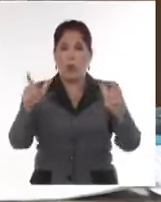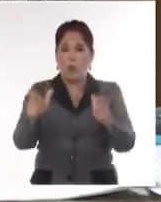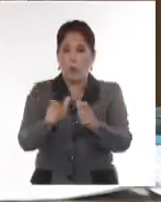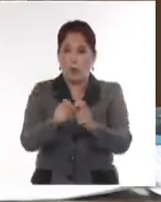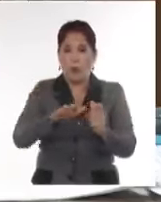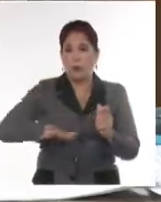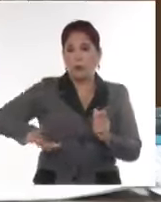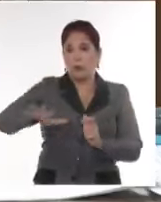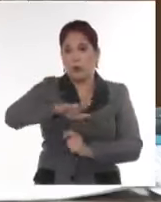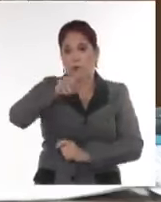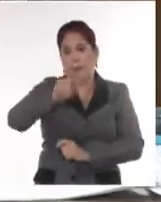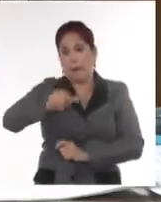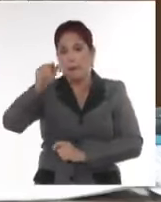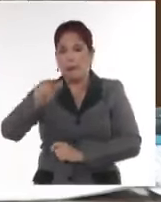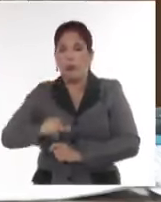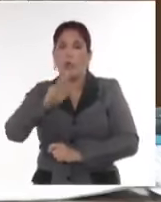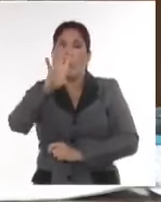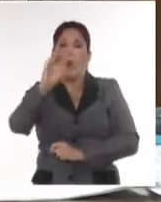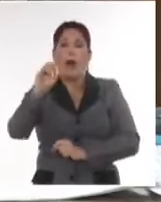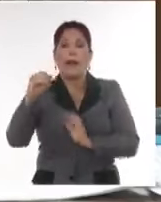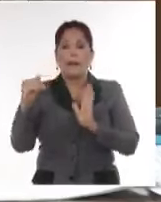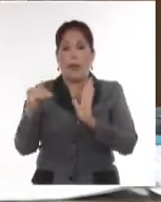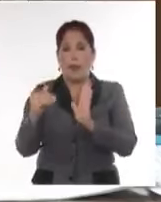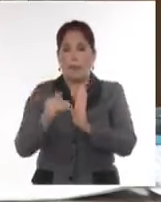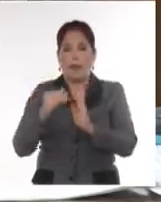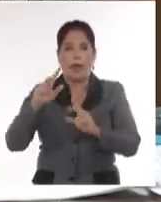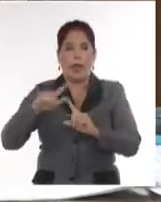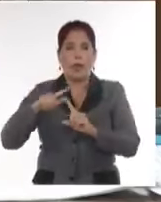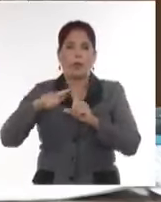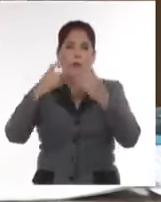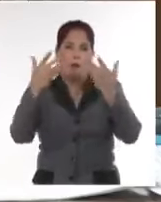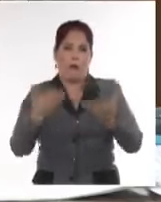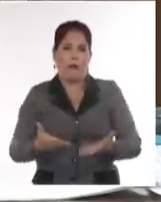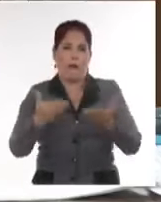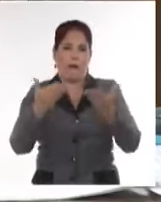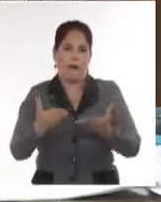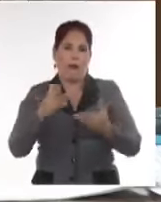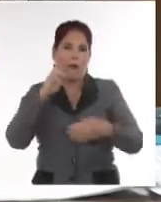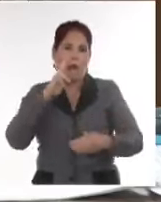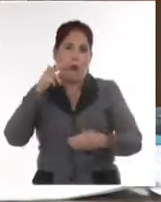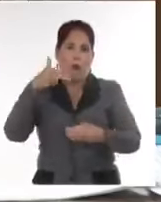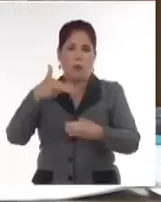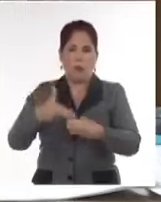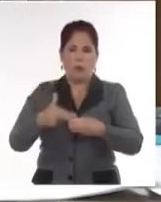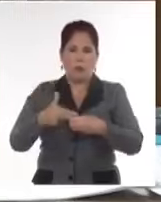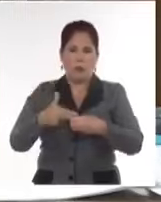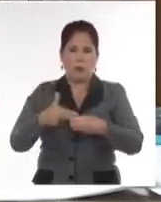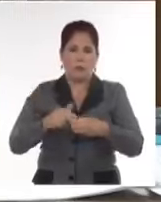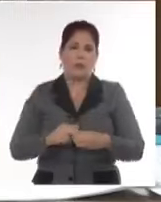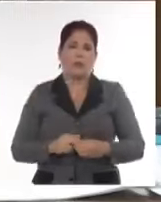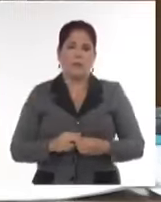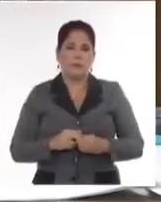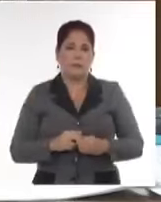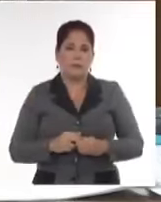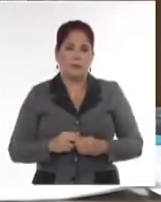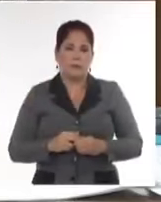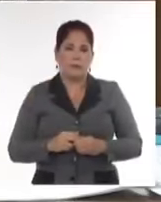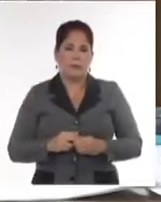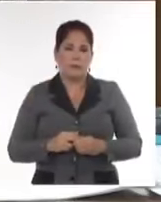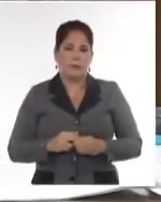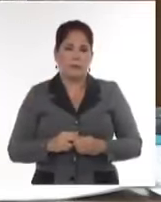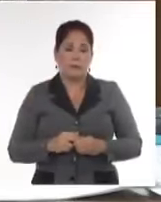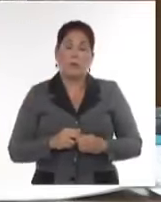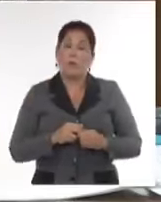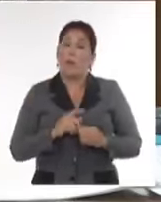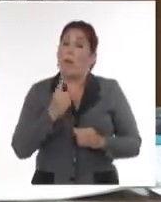prensa. Unas 40.000 toneladas de 10 van a entrar. Eso pone la generación distribuida en una